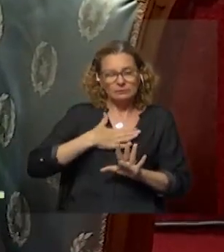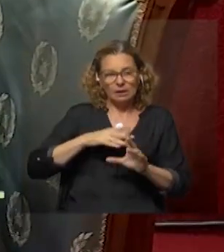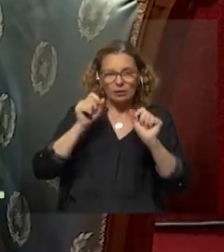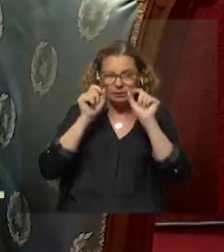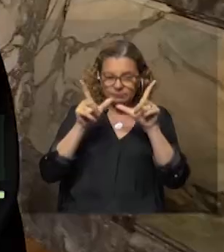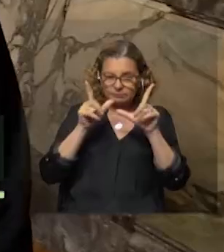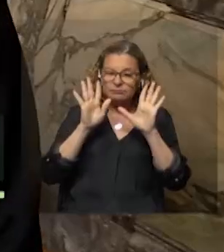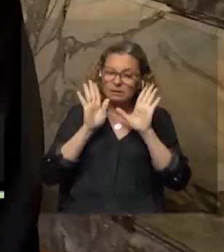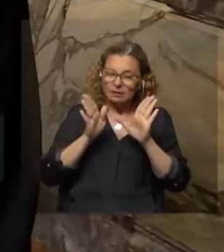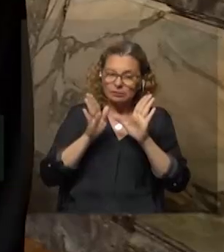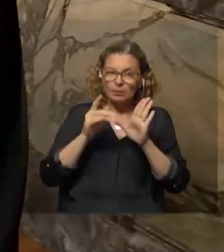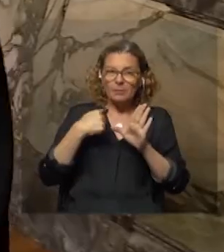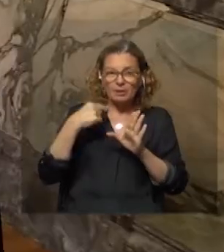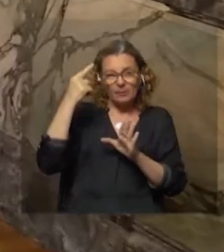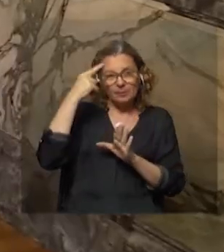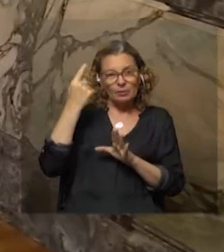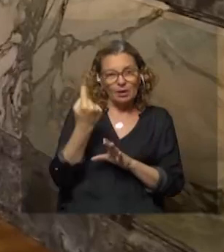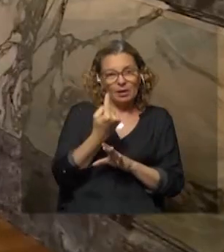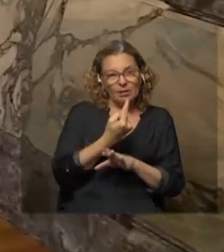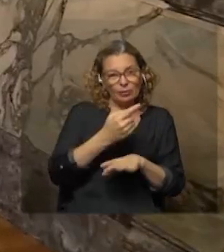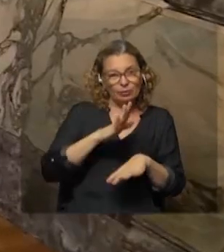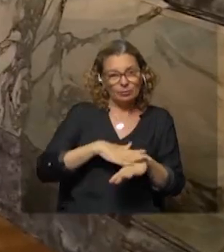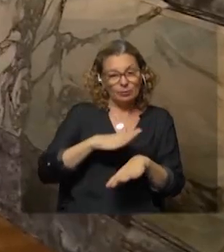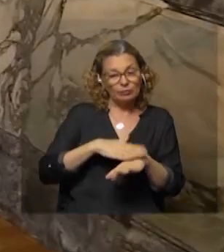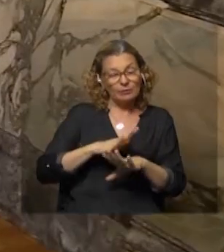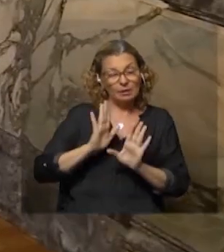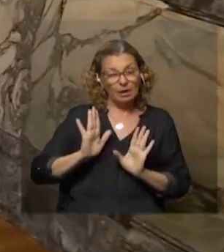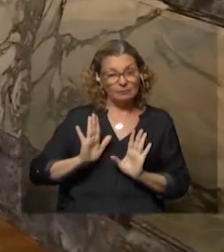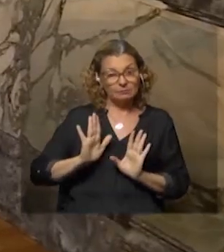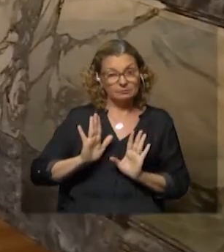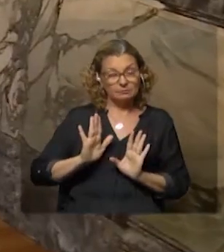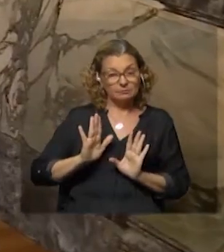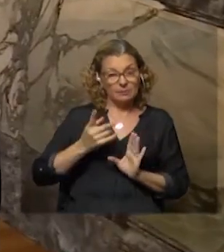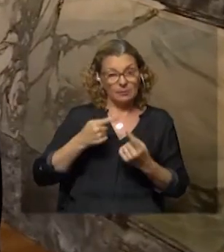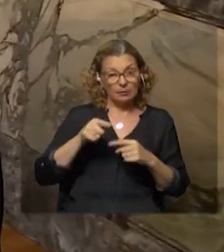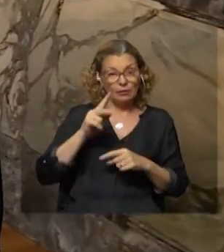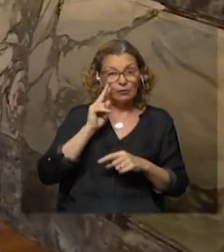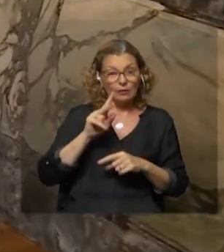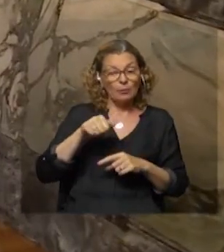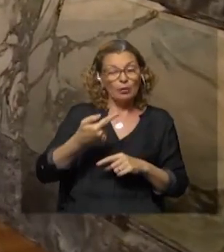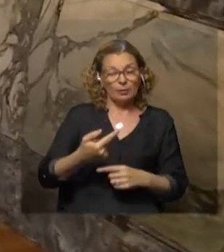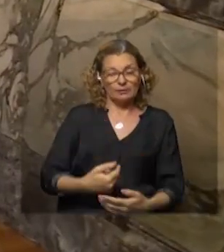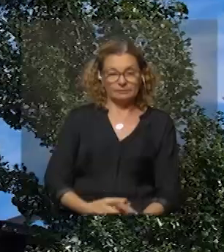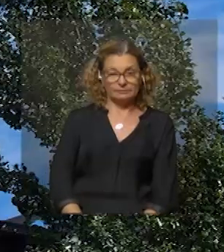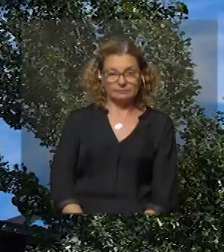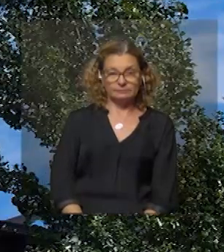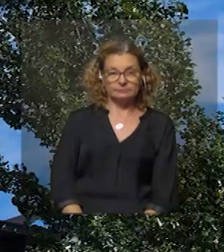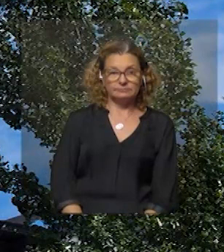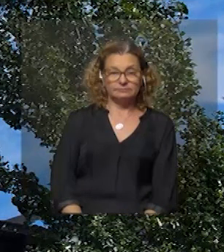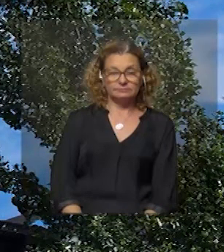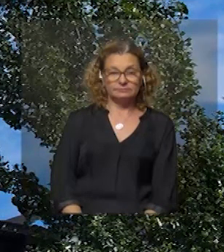a estas cosas creo sin embargo que cada uno tiene que hacerse cargo de su responsabilidades pero yo en su momento